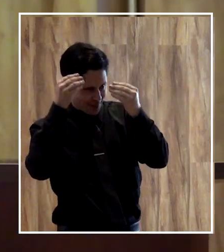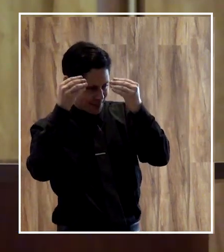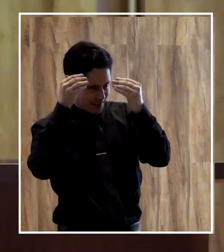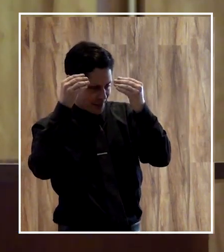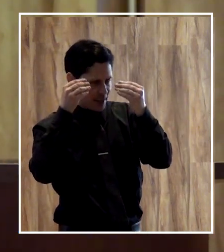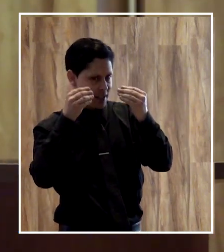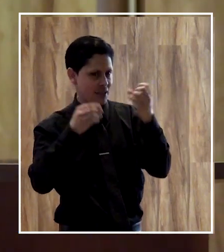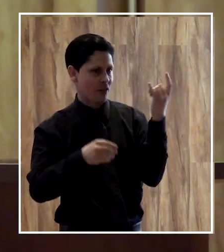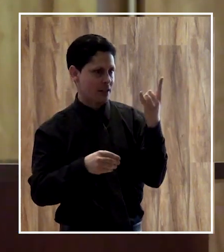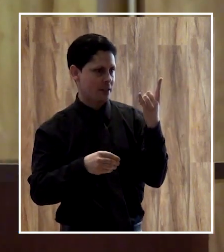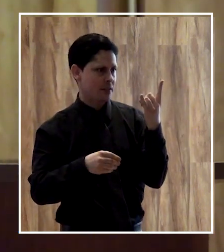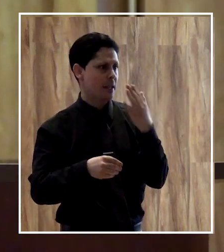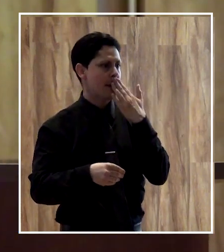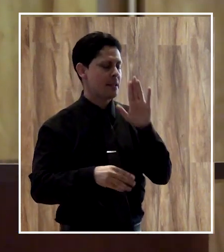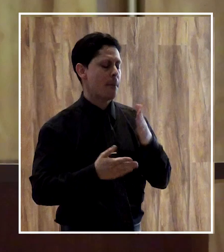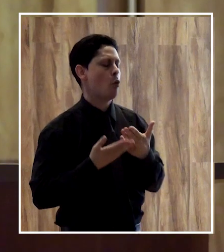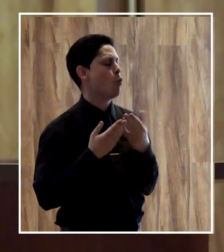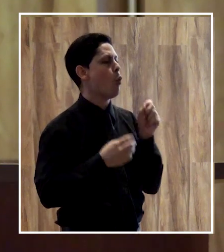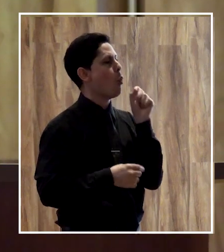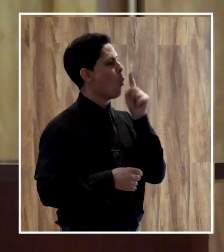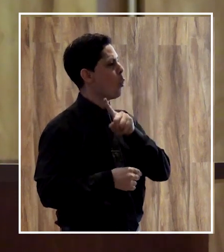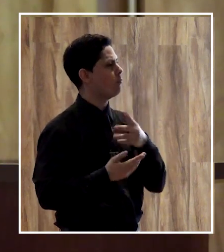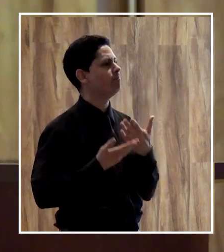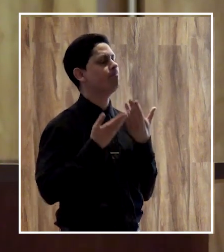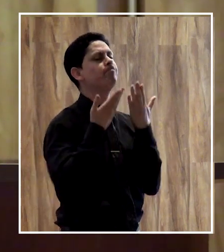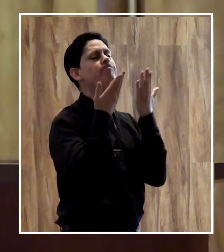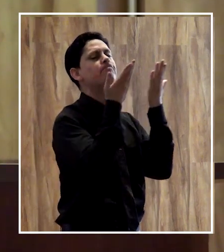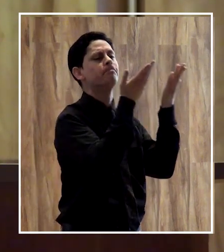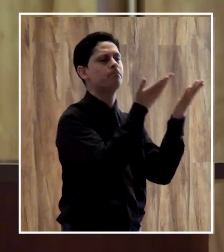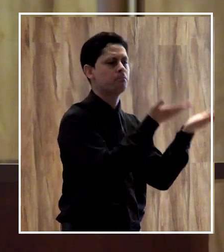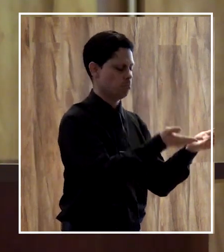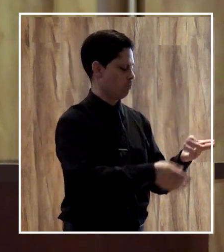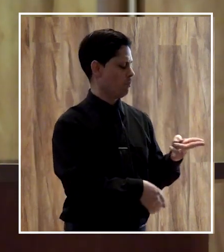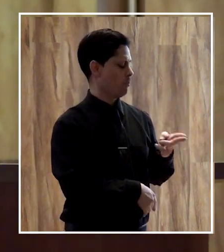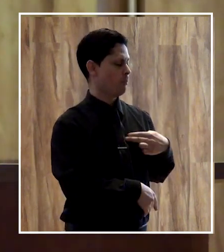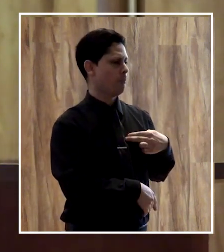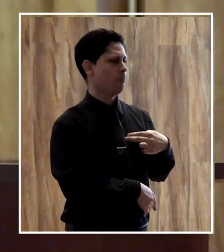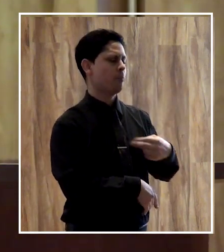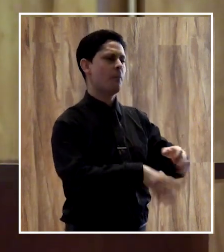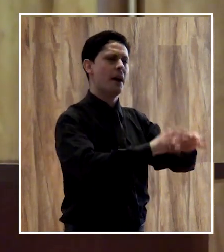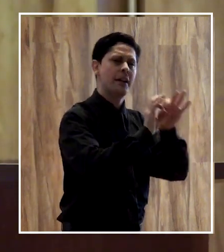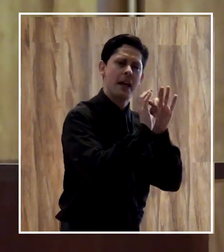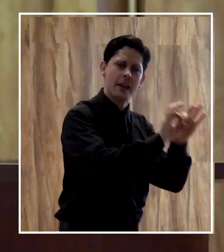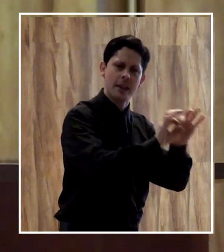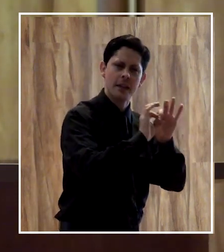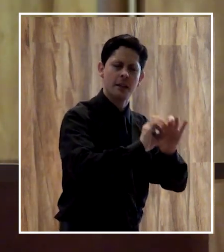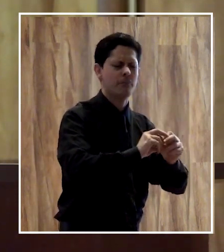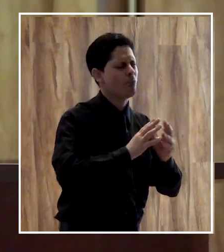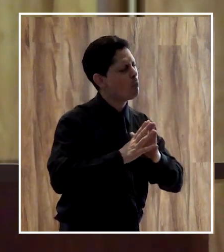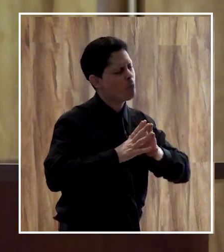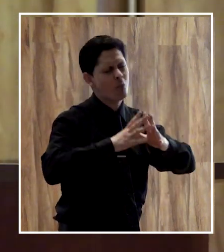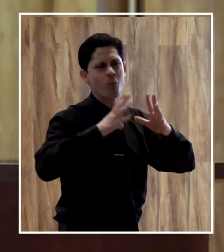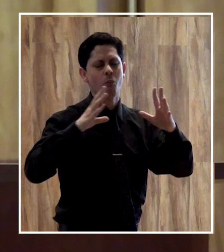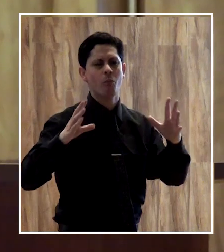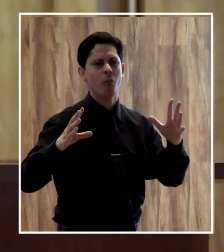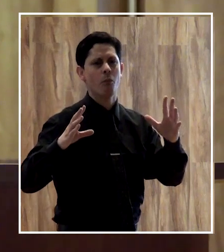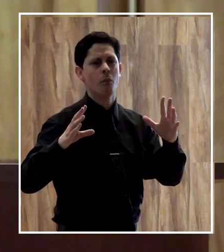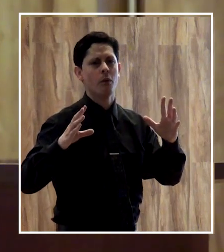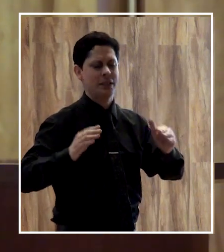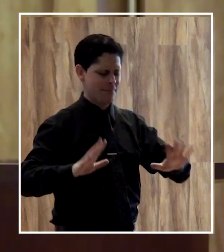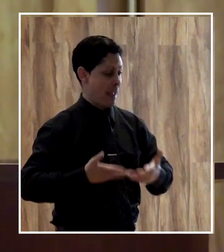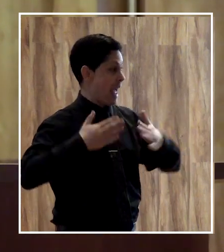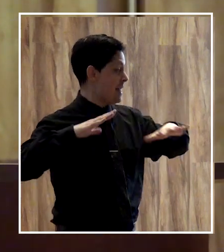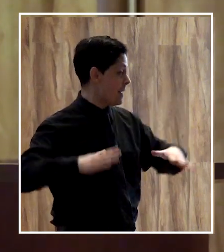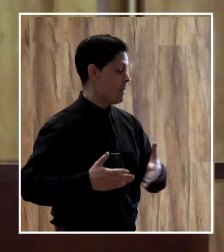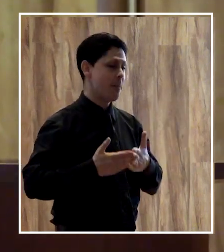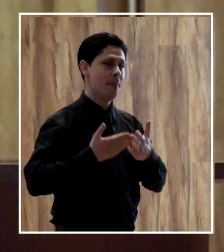Eso puede ser mi última contribución y el premio que hoy día se me otorga, que agradezco infinitamente, me